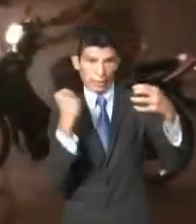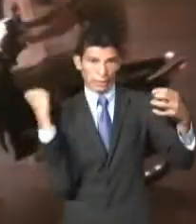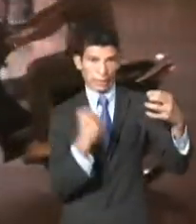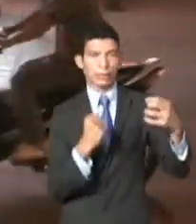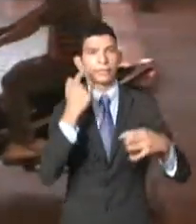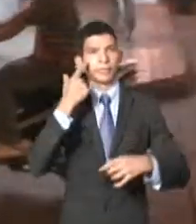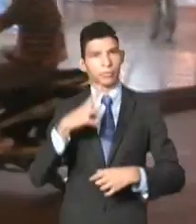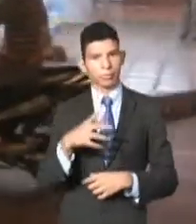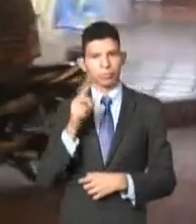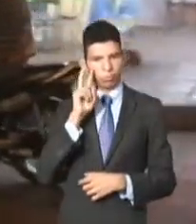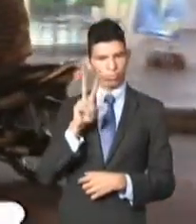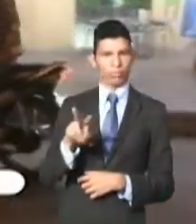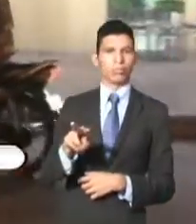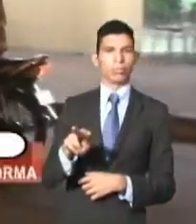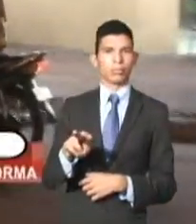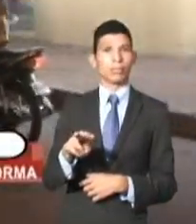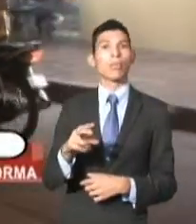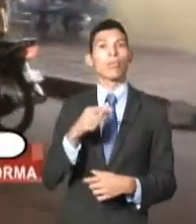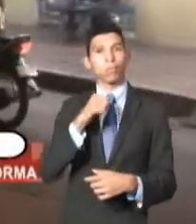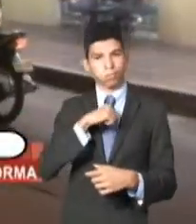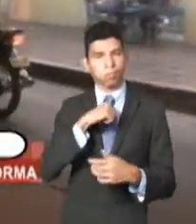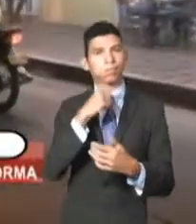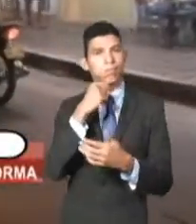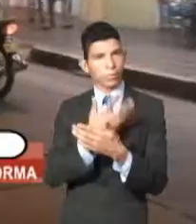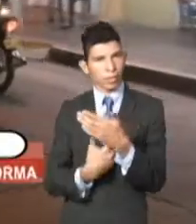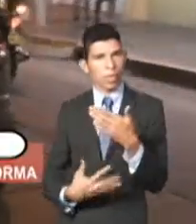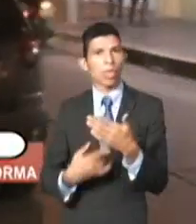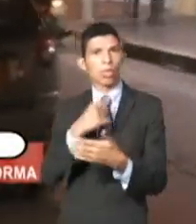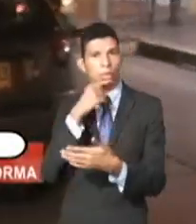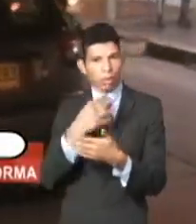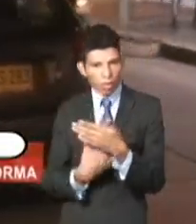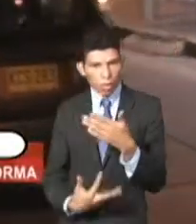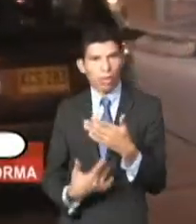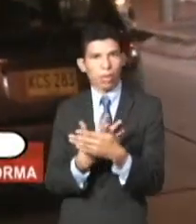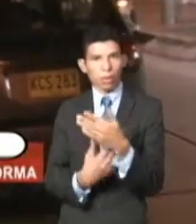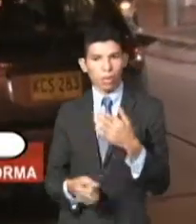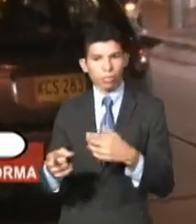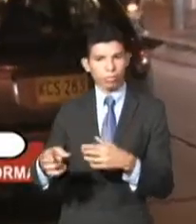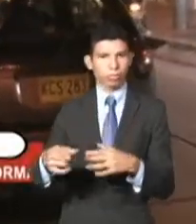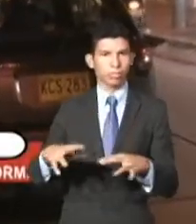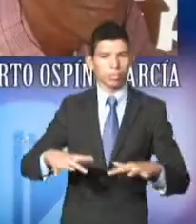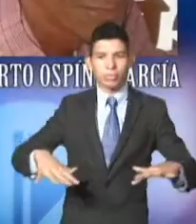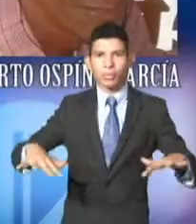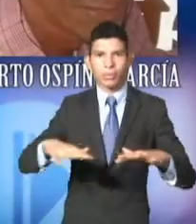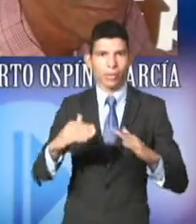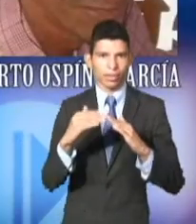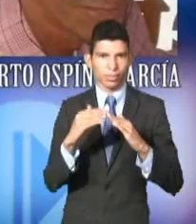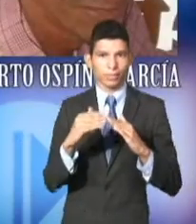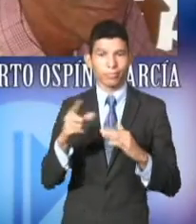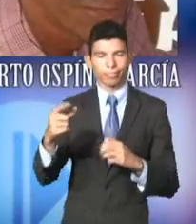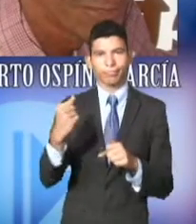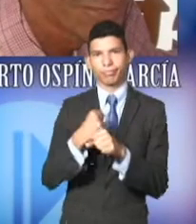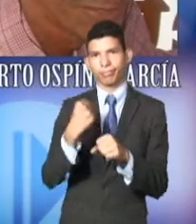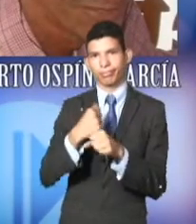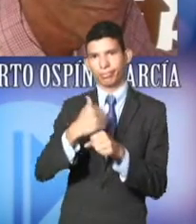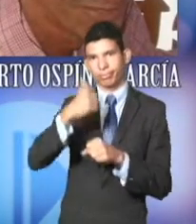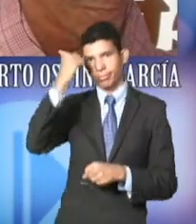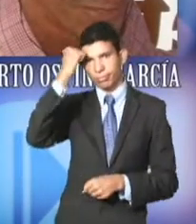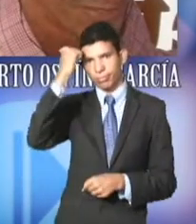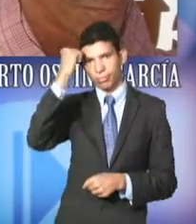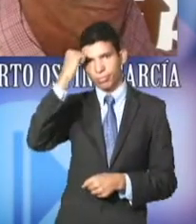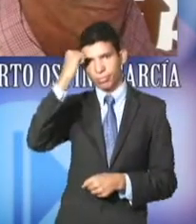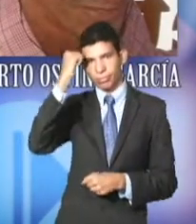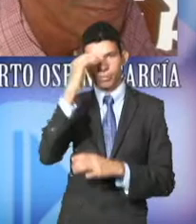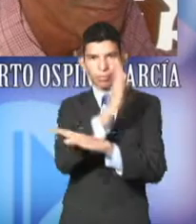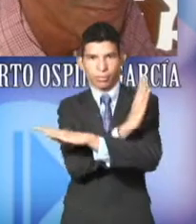donde también según las autoridades se podían apreciar rastros de sangre en el piso a lo largo de la casa el hombre que se desempeñaba como docente y